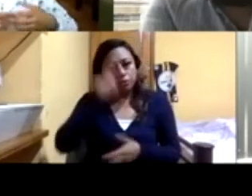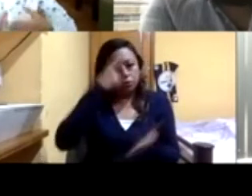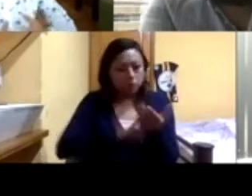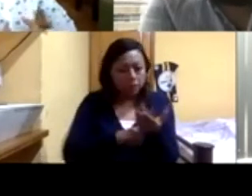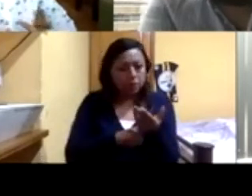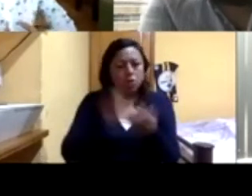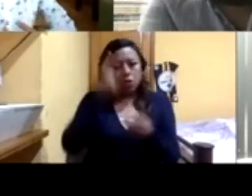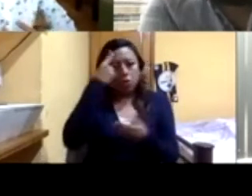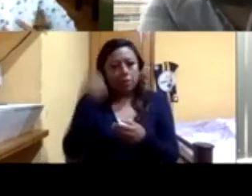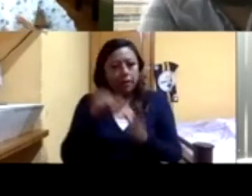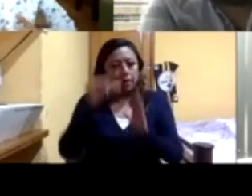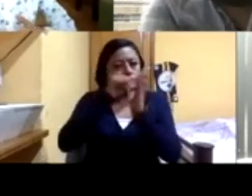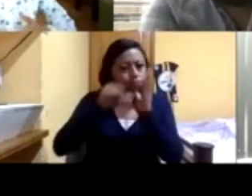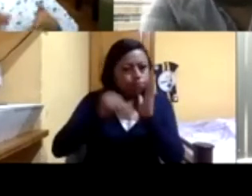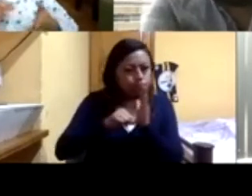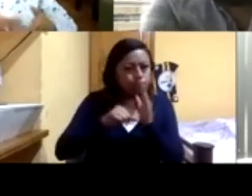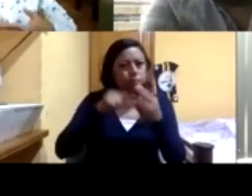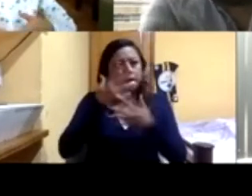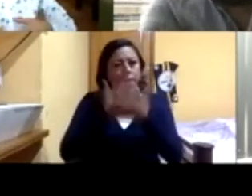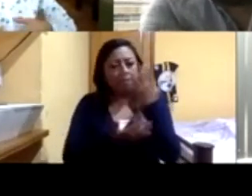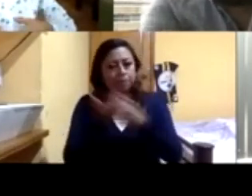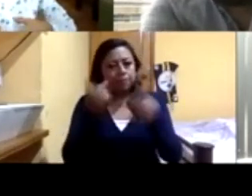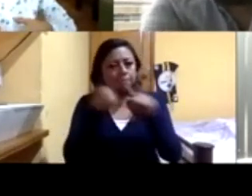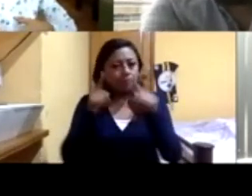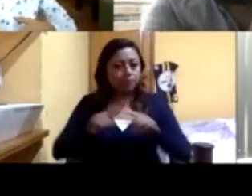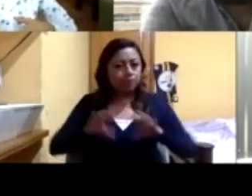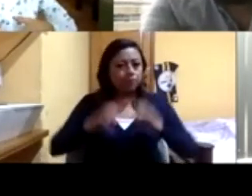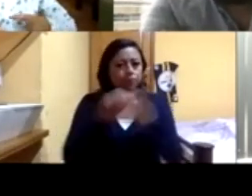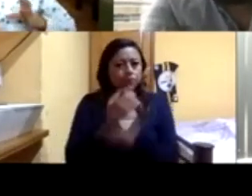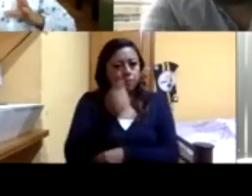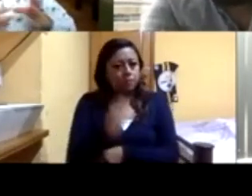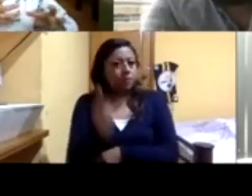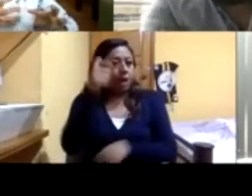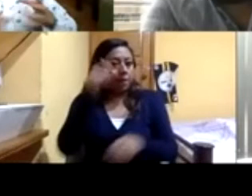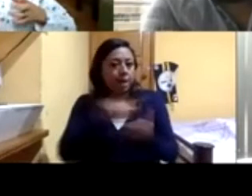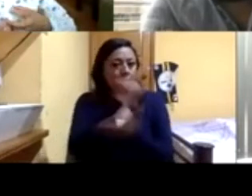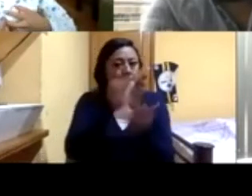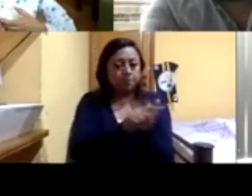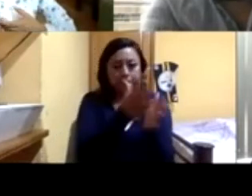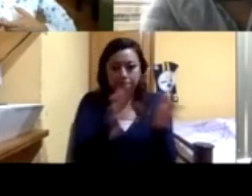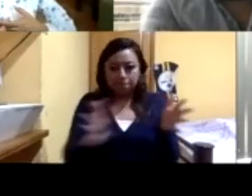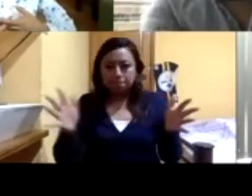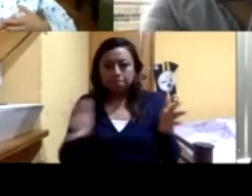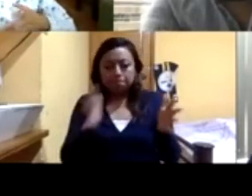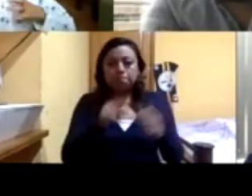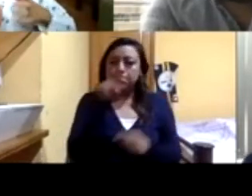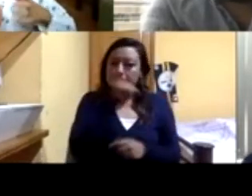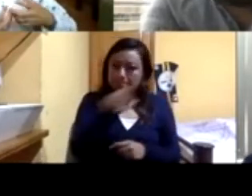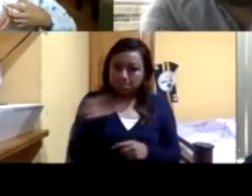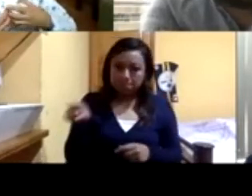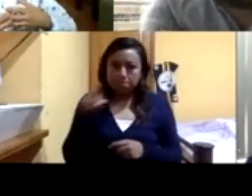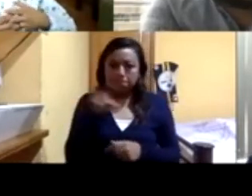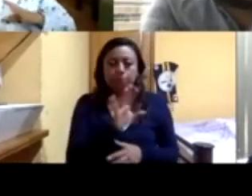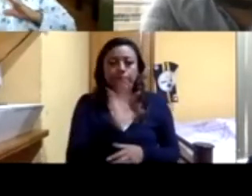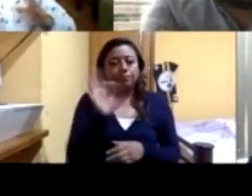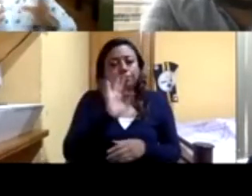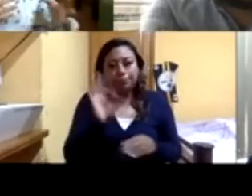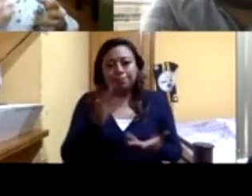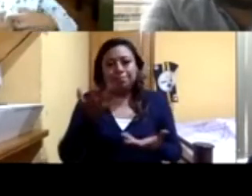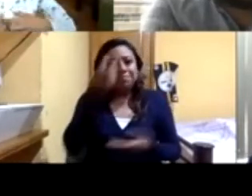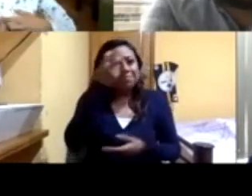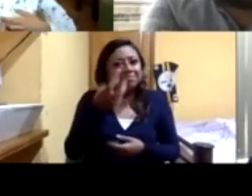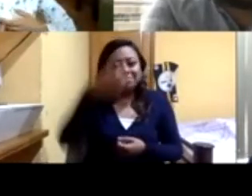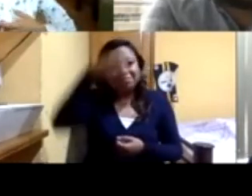la información por parte del Congreso en esta primera legislatura, ustedes han estado viviendo pues, un poco esa misma experiencia